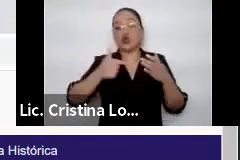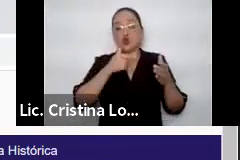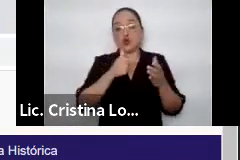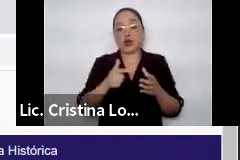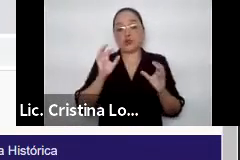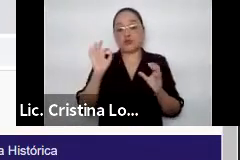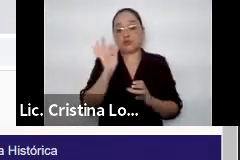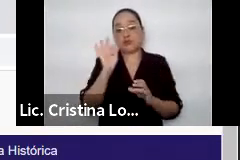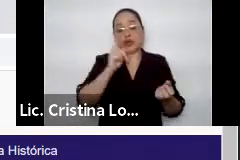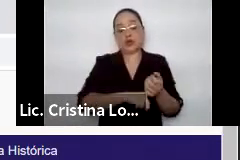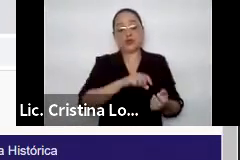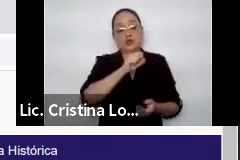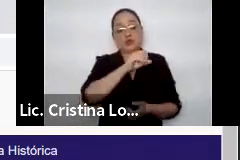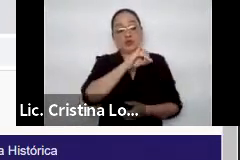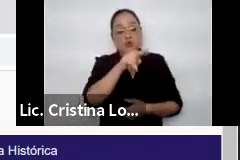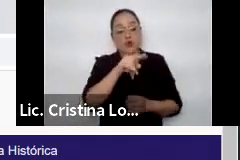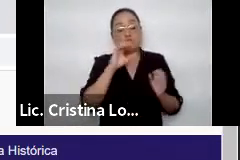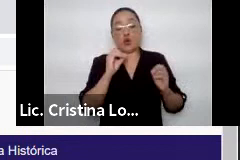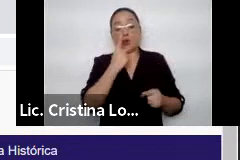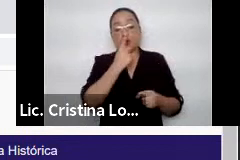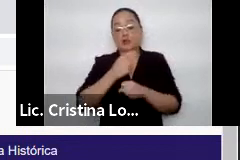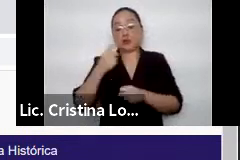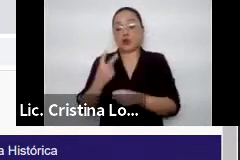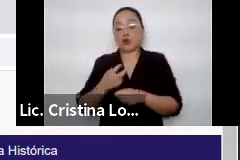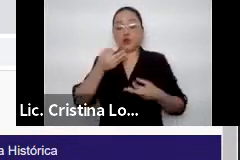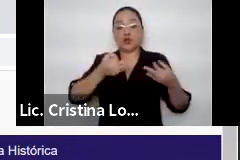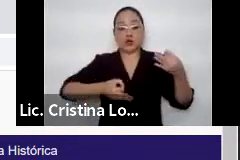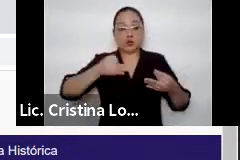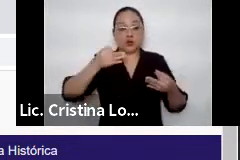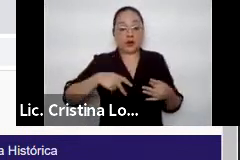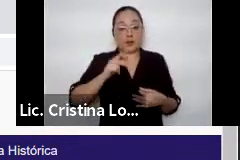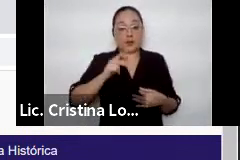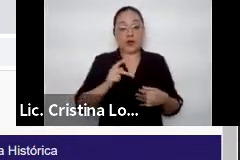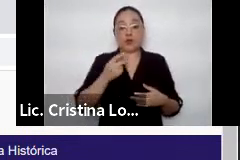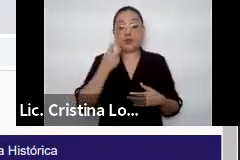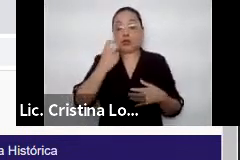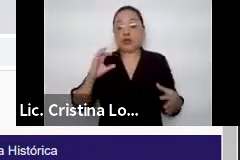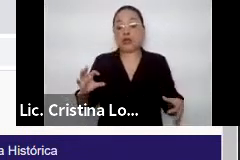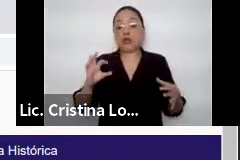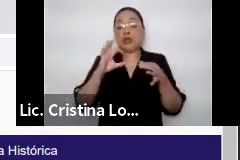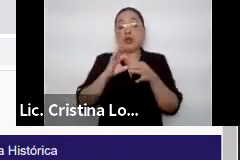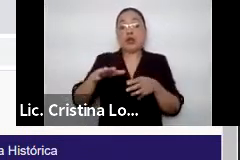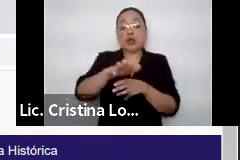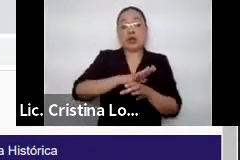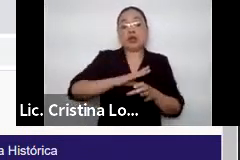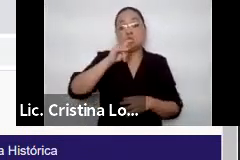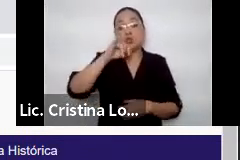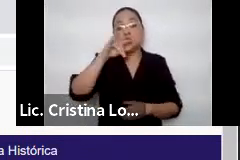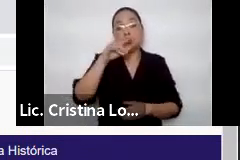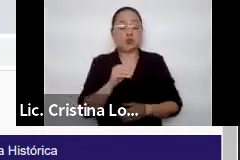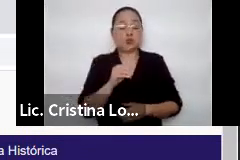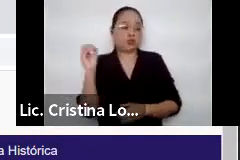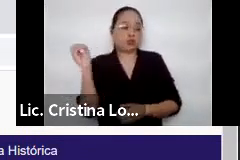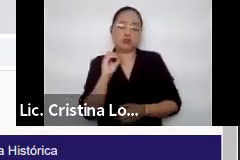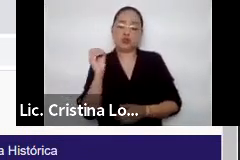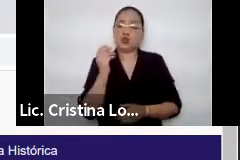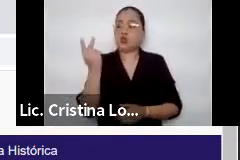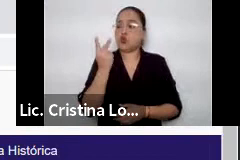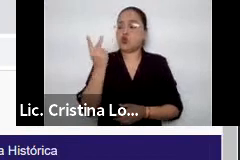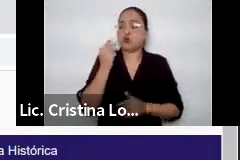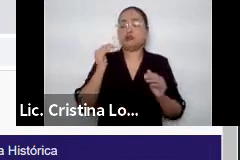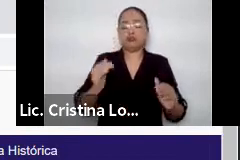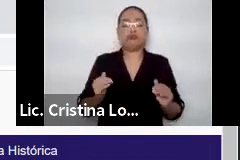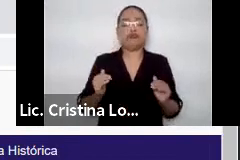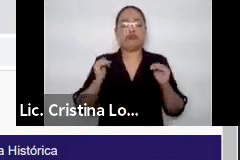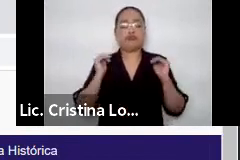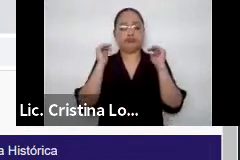Suprema Corte de Justicia de la Nación, y estos órganos jurisdiccionales no están clasificados por circuito. Entonces vean aquí precisamente